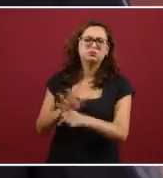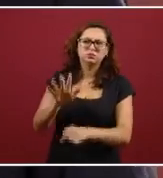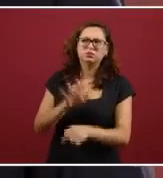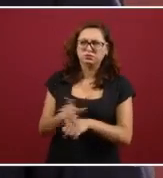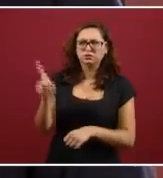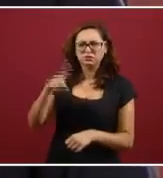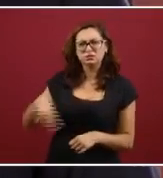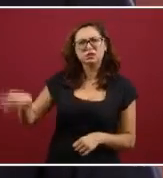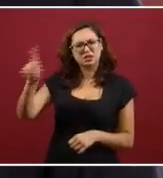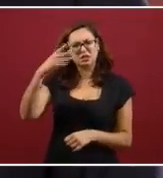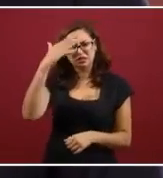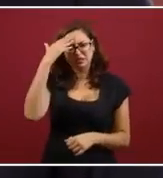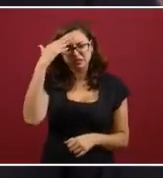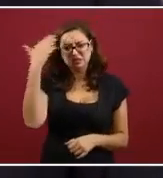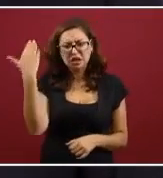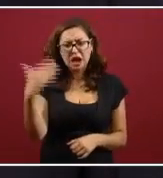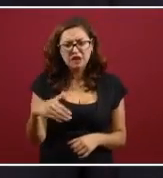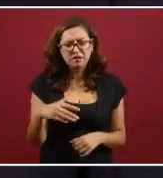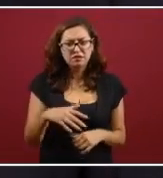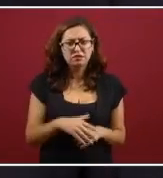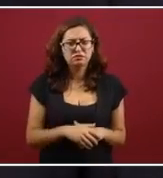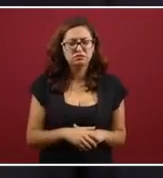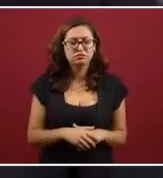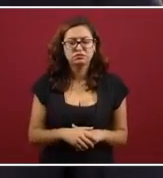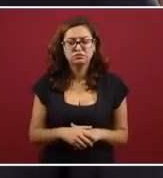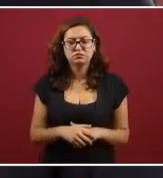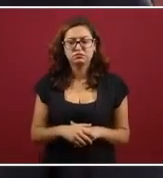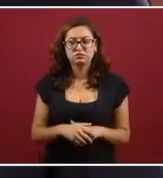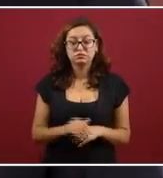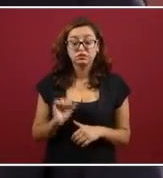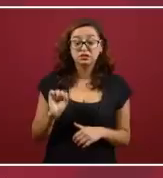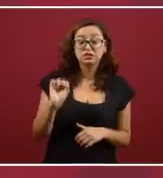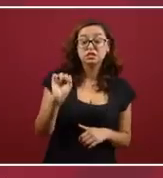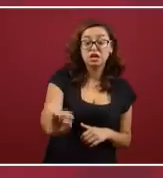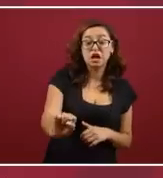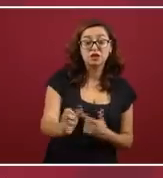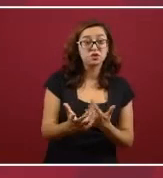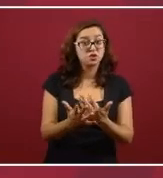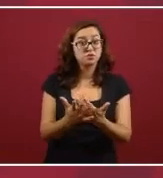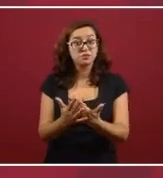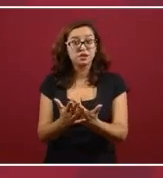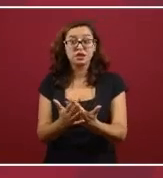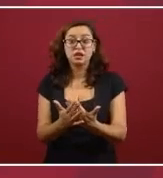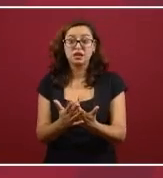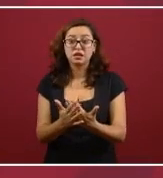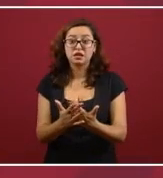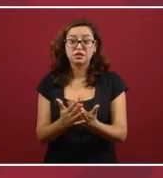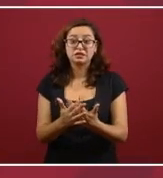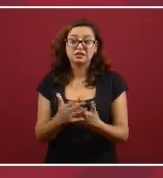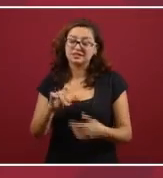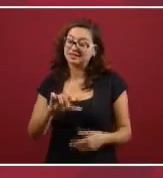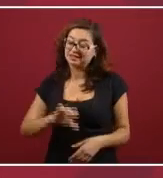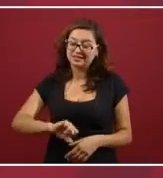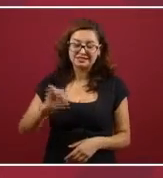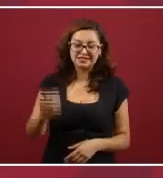que no tuvimos que esperar al sábado, ¿sí? No hubo necesidad del sabadazo.